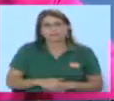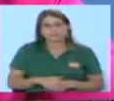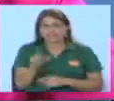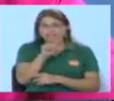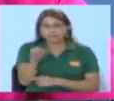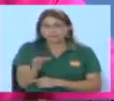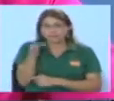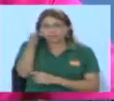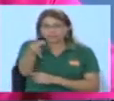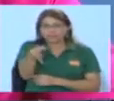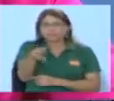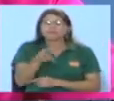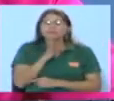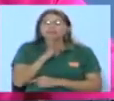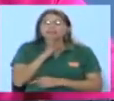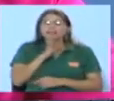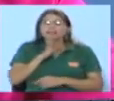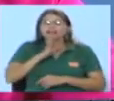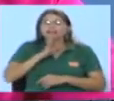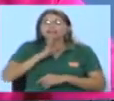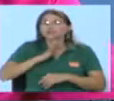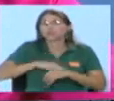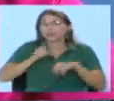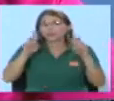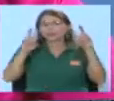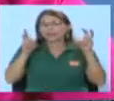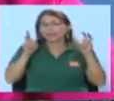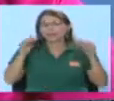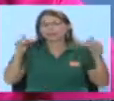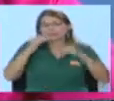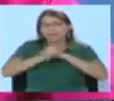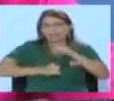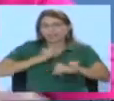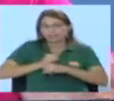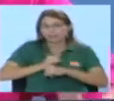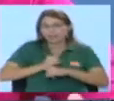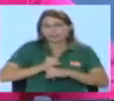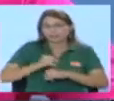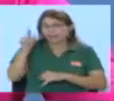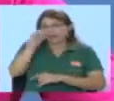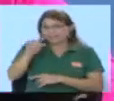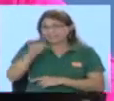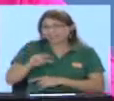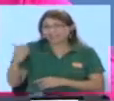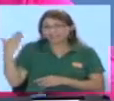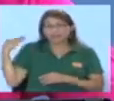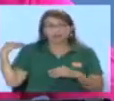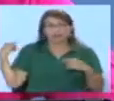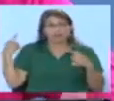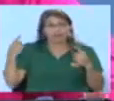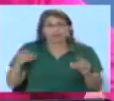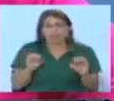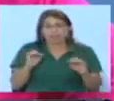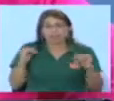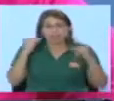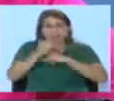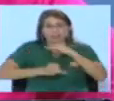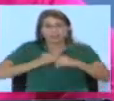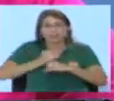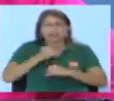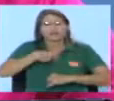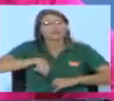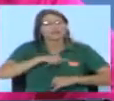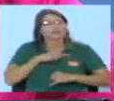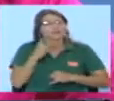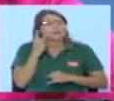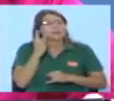próxima semana vamos a dedicarnos a hablar de un tema internacional, porque hace varias semanas pues no tenemos ningún programa, y vamos a dedicarnos a estudiar